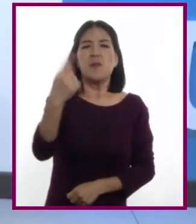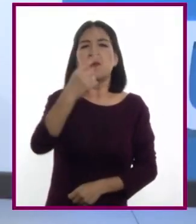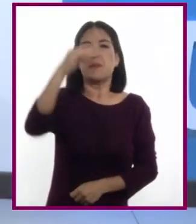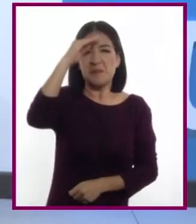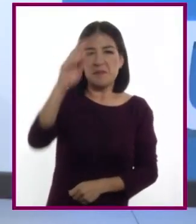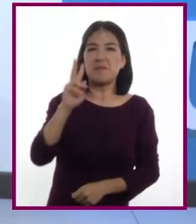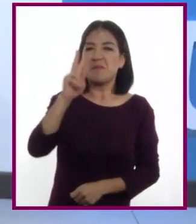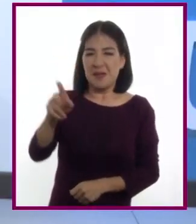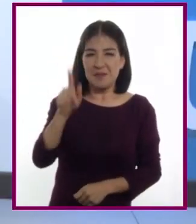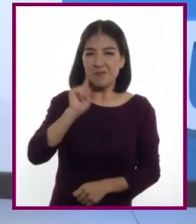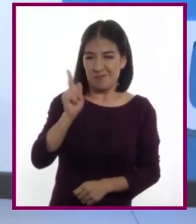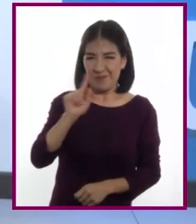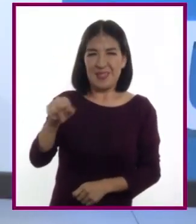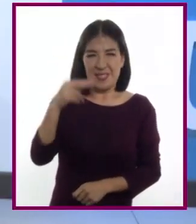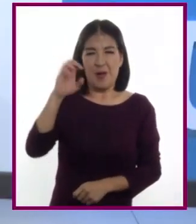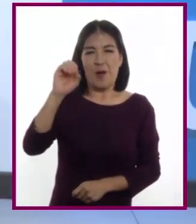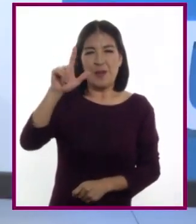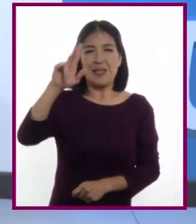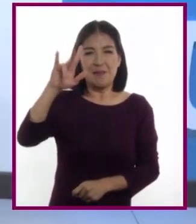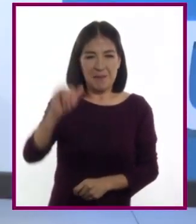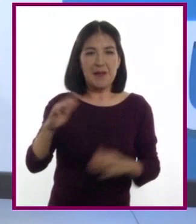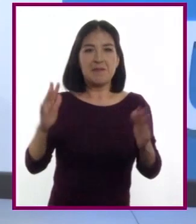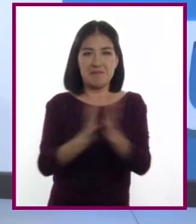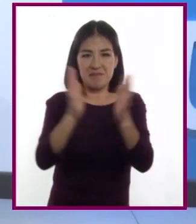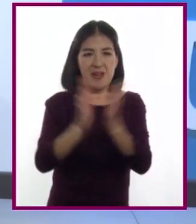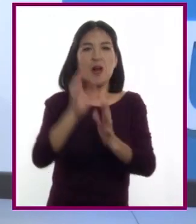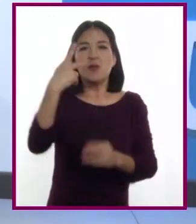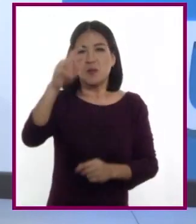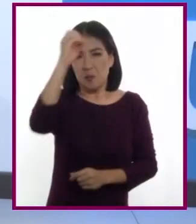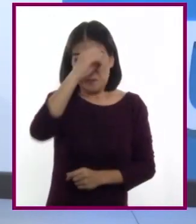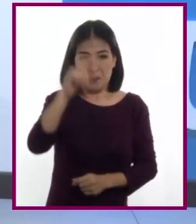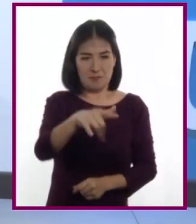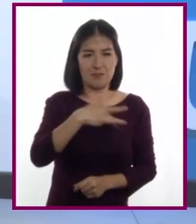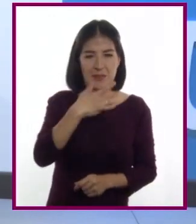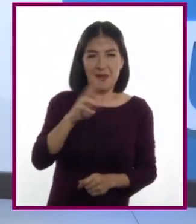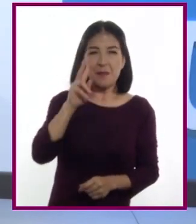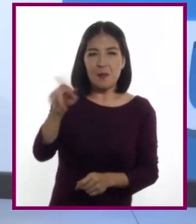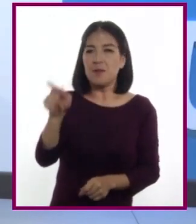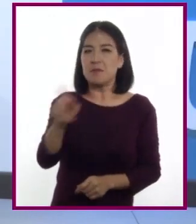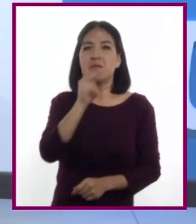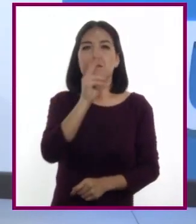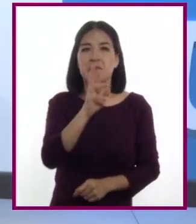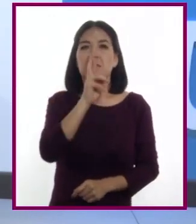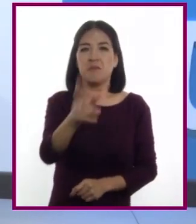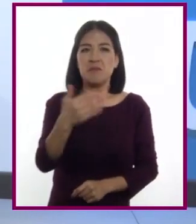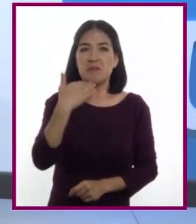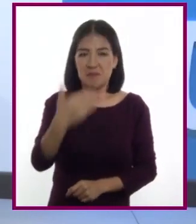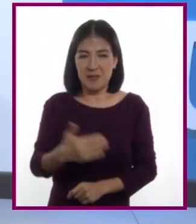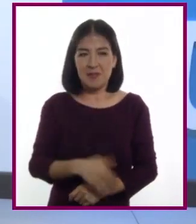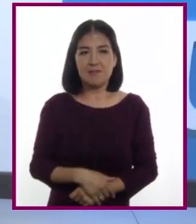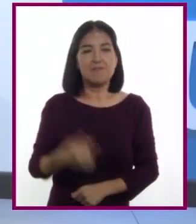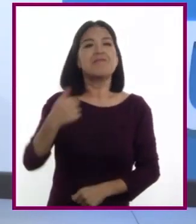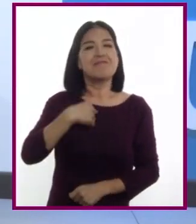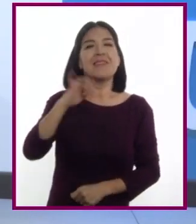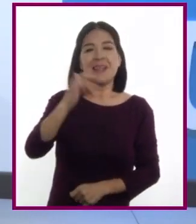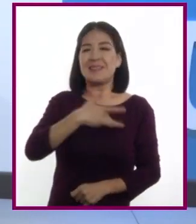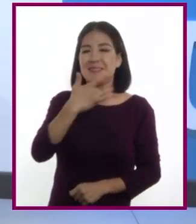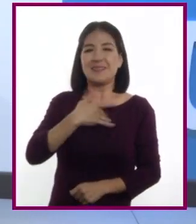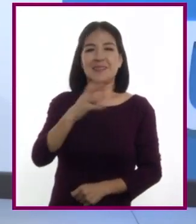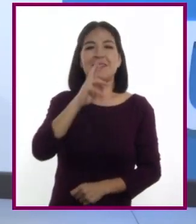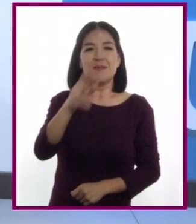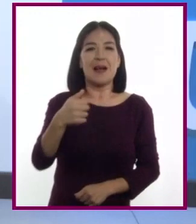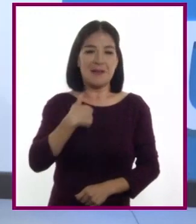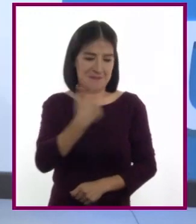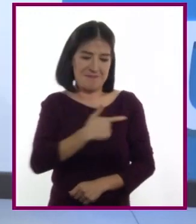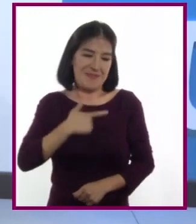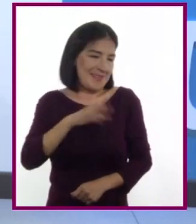compartió Olimpia Figueras? ¿Se sintieron identificadas e identificados con ella? Yo sí. ¿Será porque me